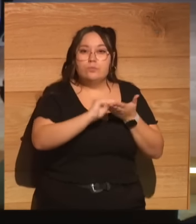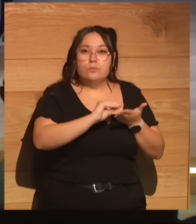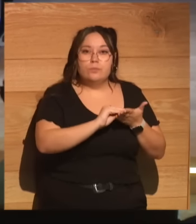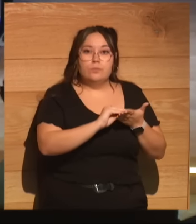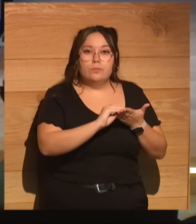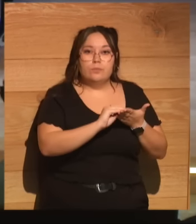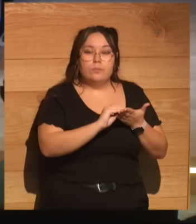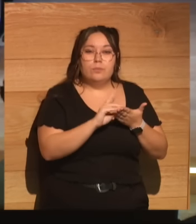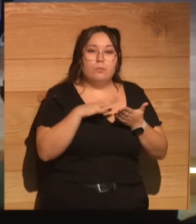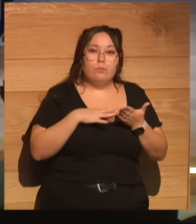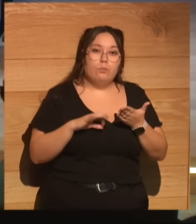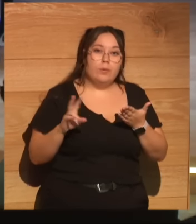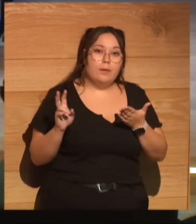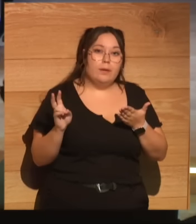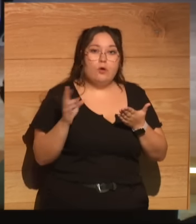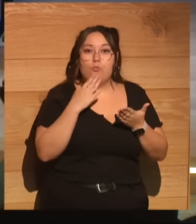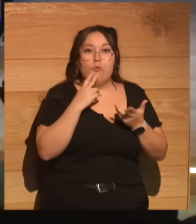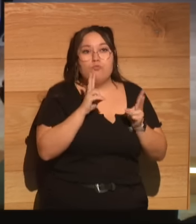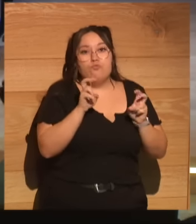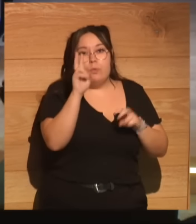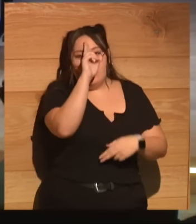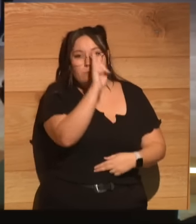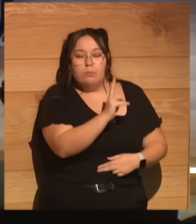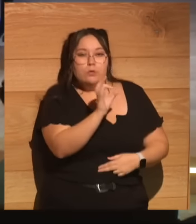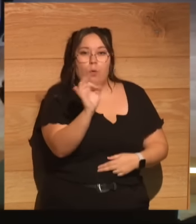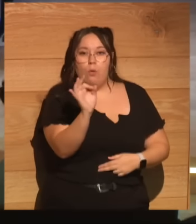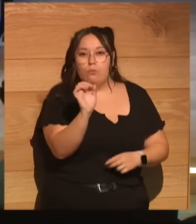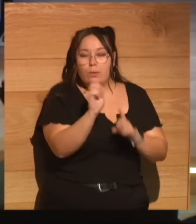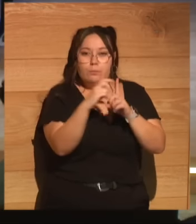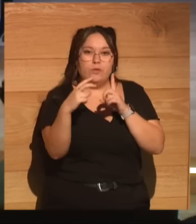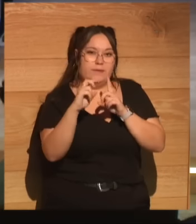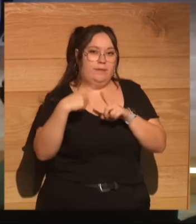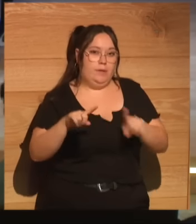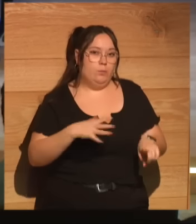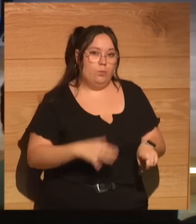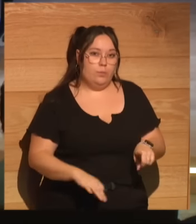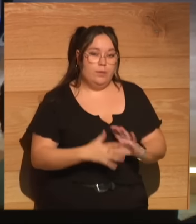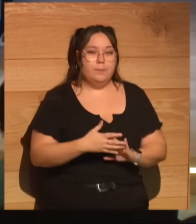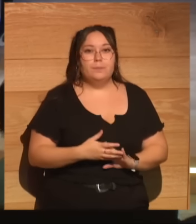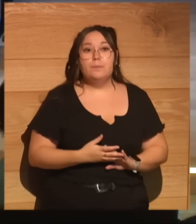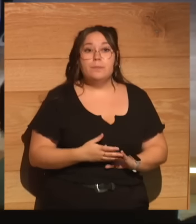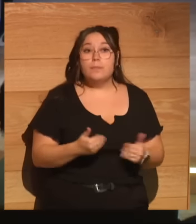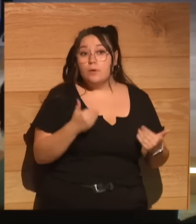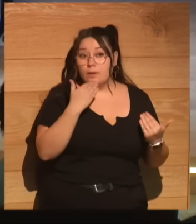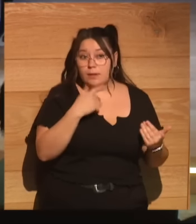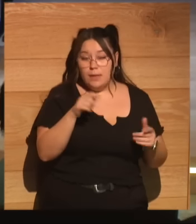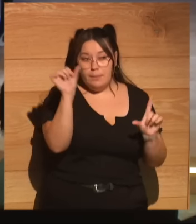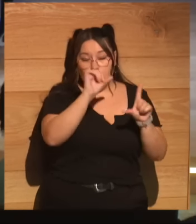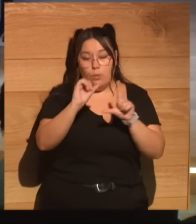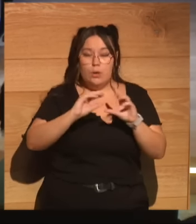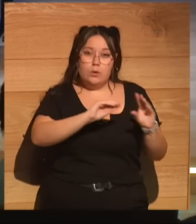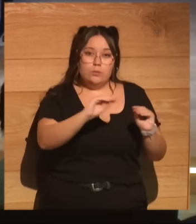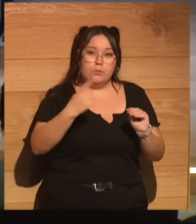puede sobrevenir un nuevo respeto o una mirada diferente ante las cosas. En todo caso, creo que a través de sus películas vamos